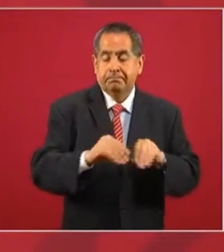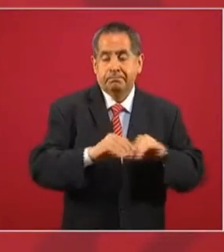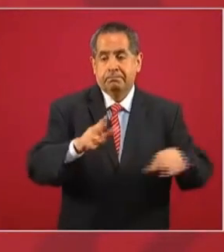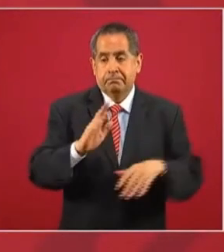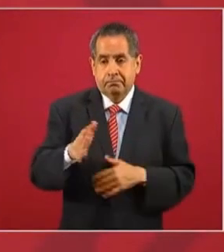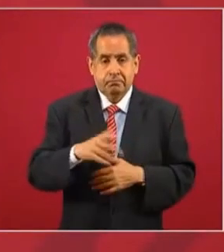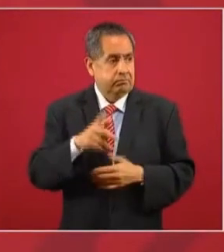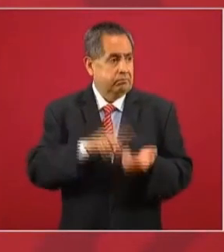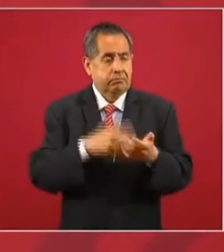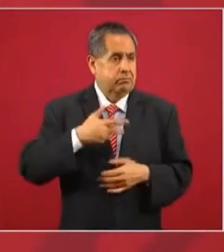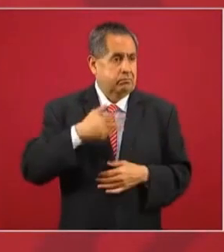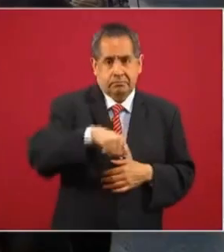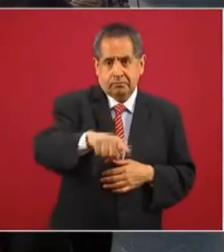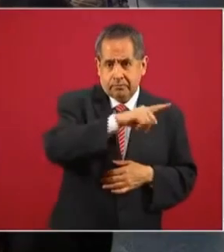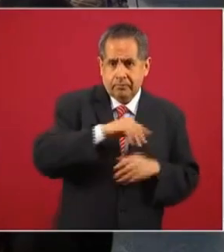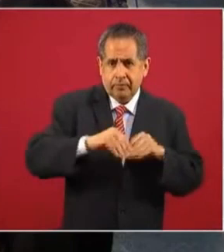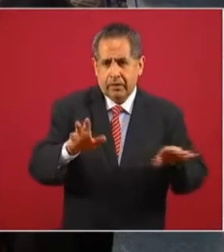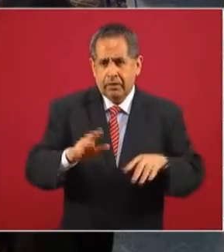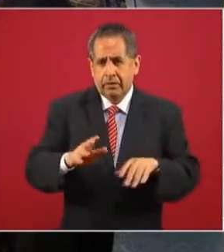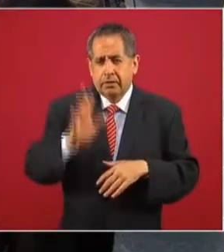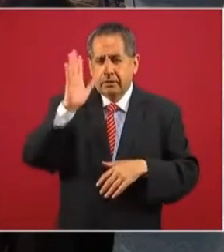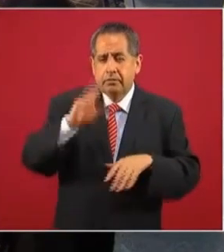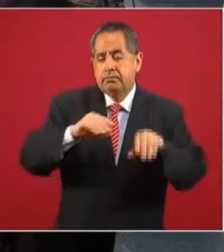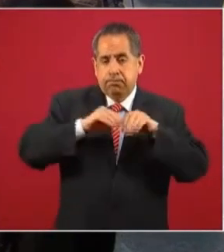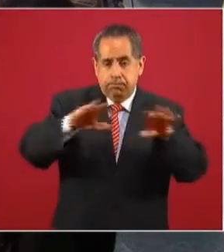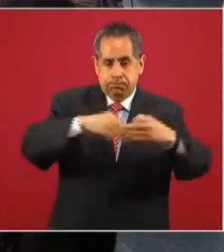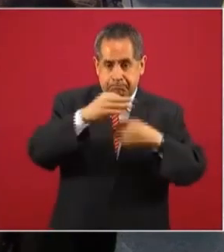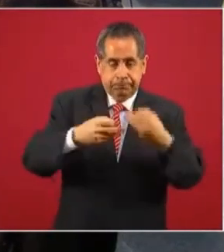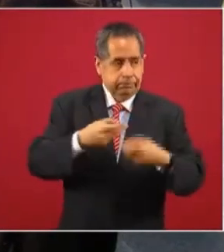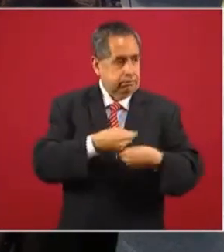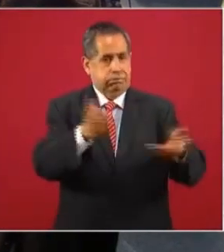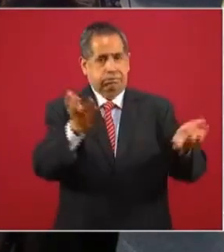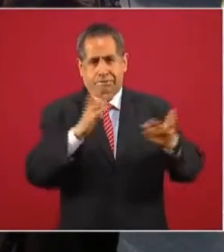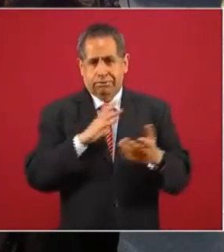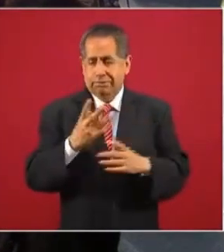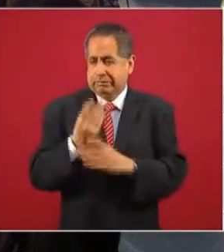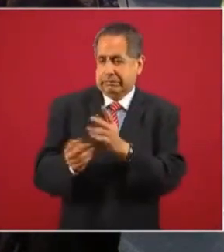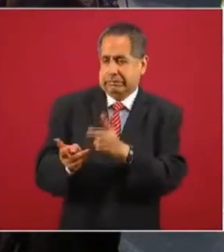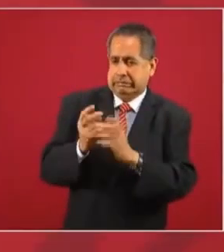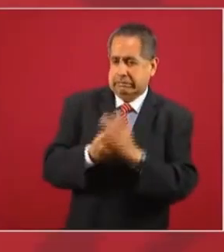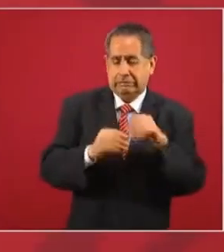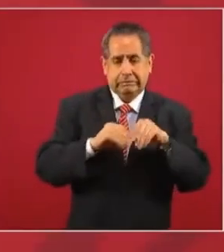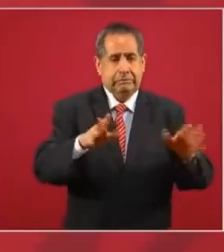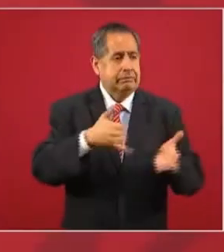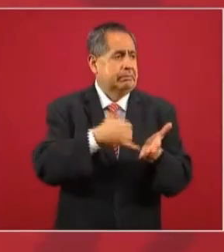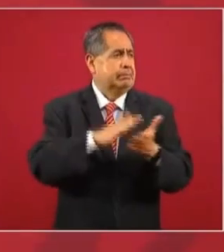Ya se tiene, ya casi es de dominio público, ya hasta la están publicando